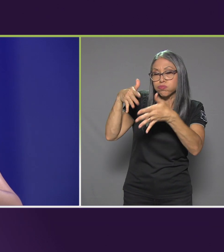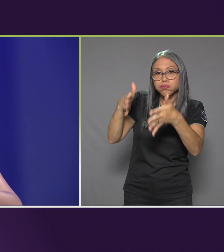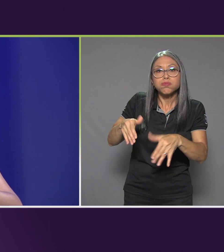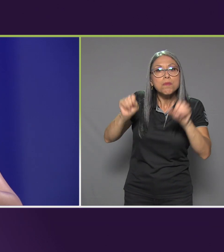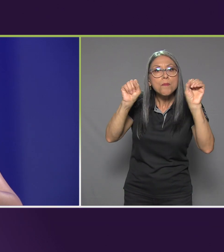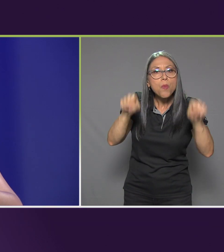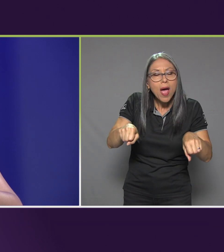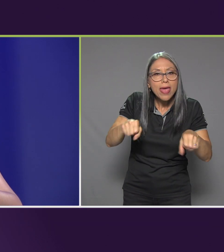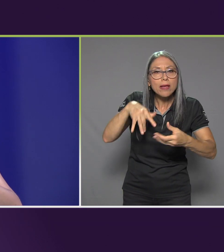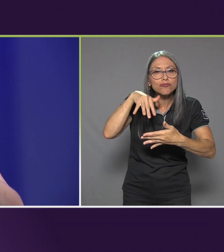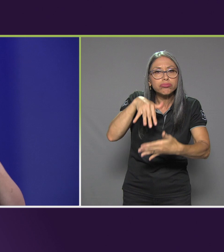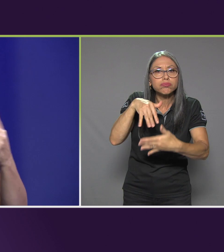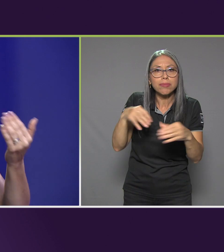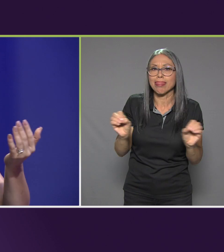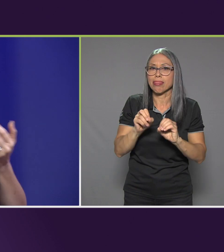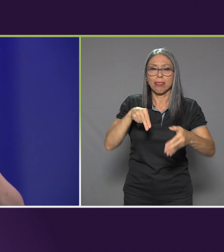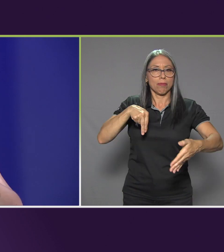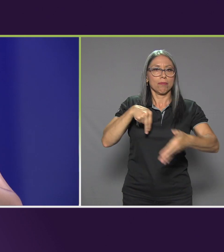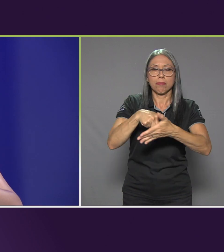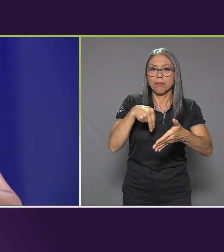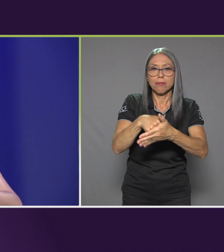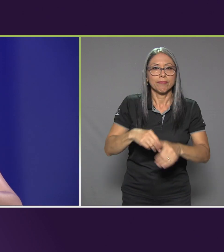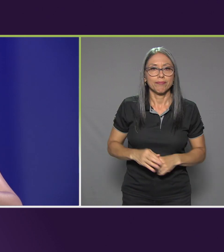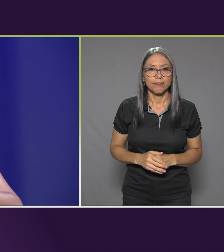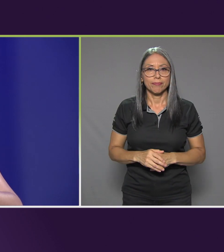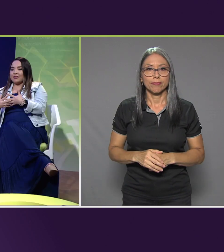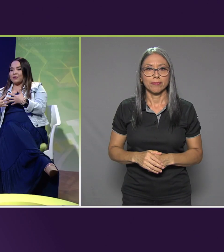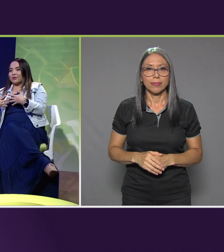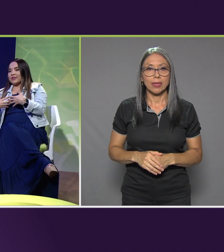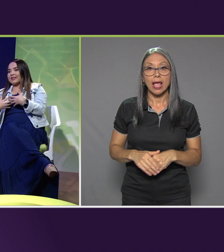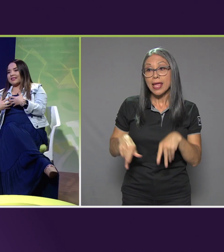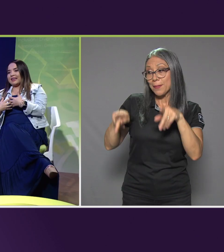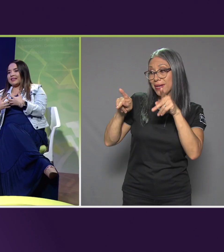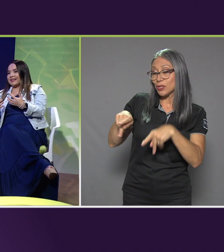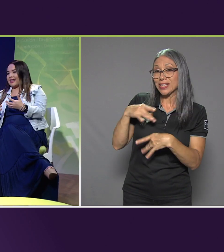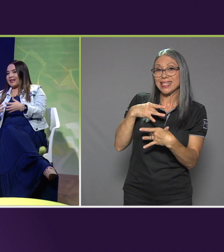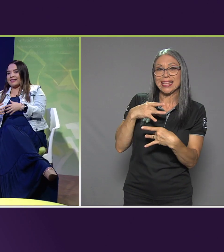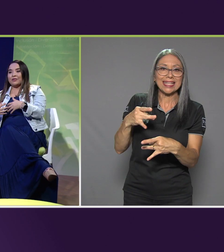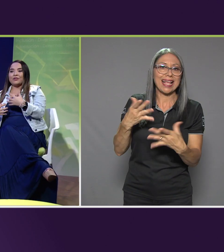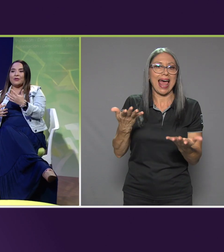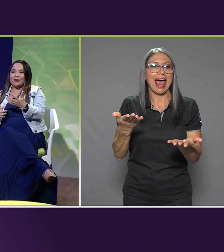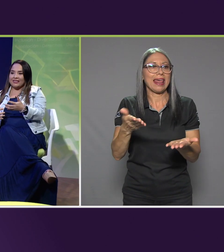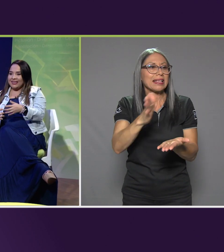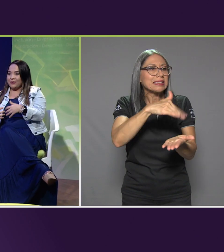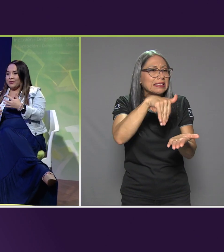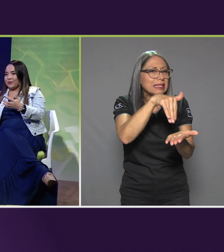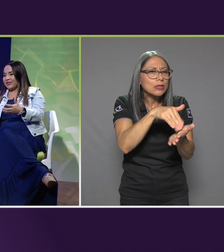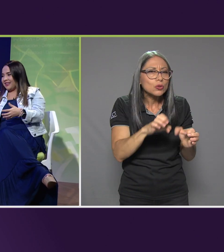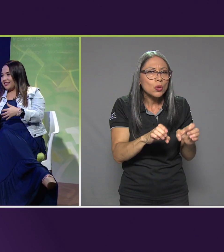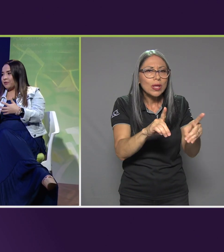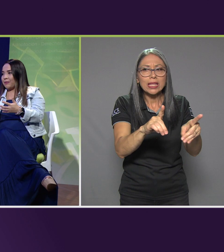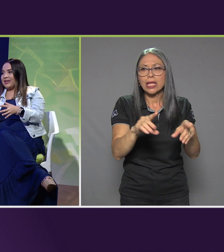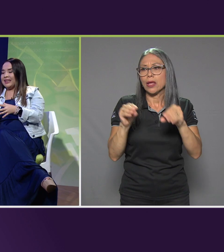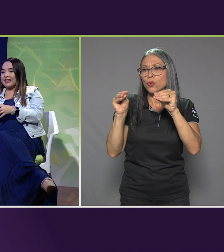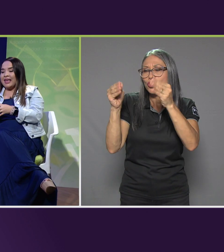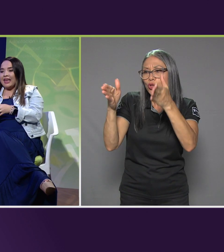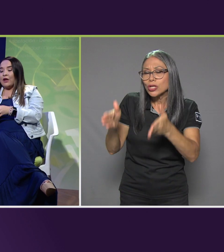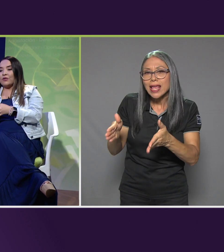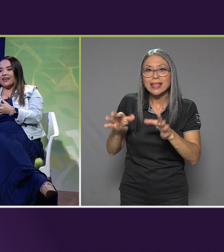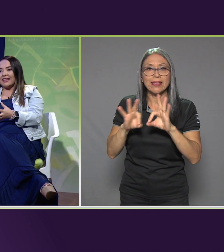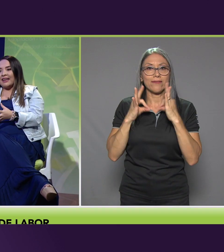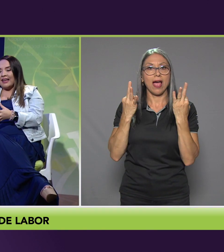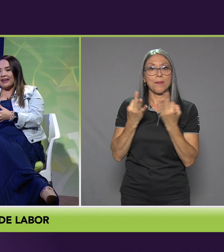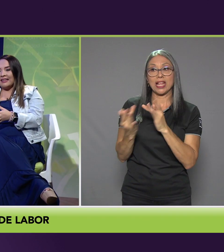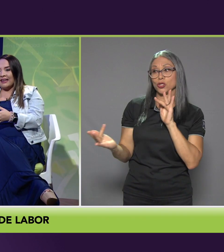recibiendo la educación sin ningún tipo de barreras, ¿verdad? Y para las personas que estén interesadas, centros educativos, docentes, familias,